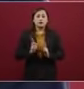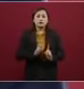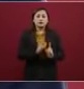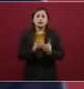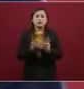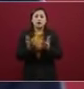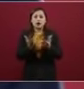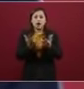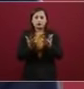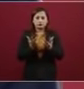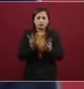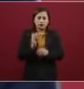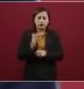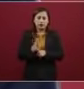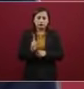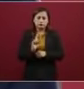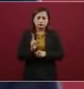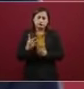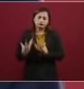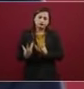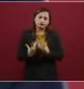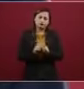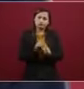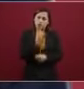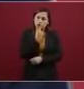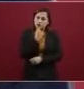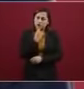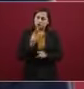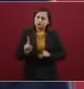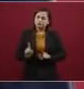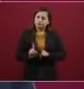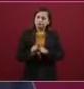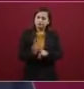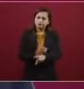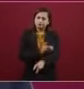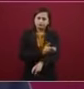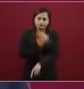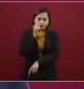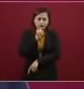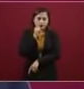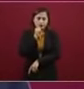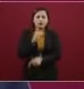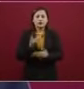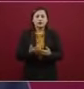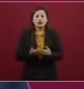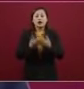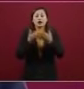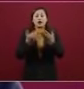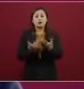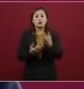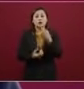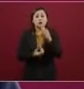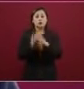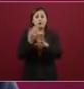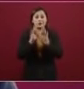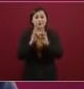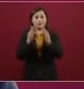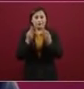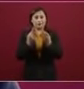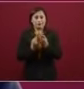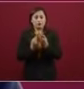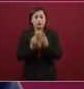que estar acompañados de las fuerzas policiales. En la actualidad, esta nueva estrategia, las modificaciones a